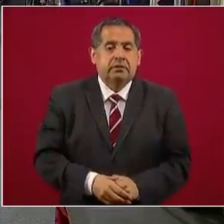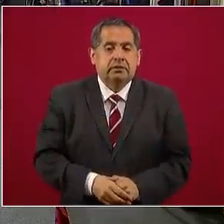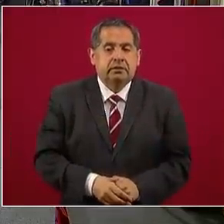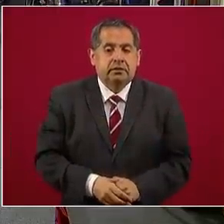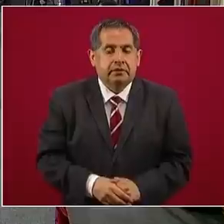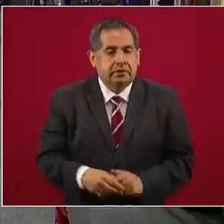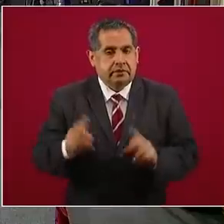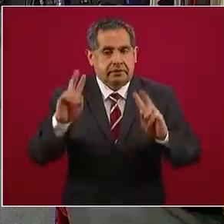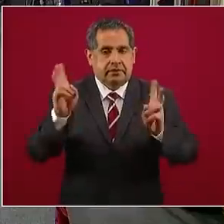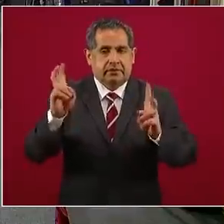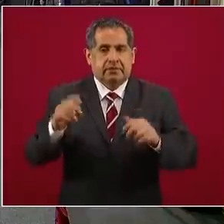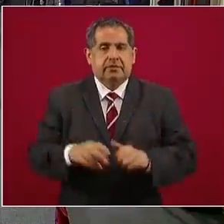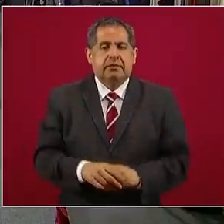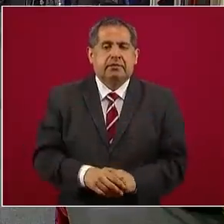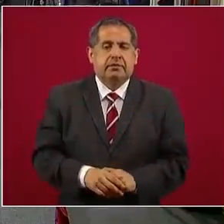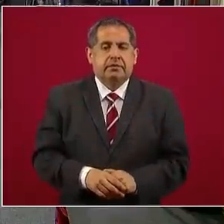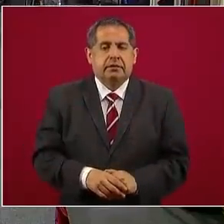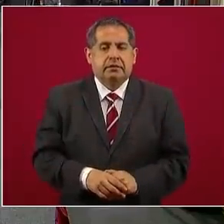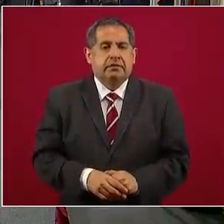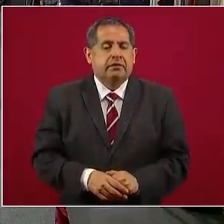sobre el tema.